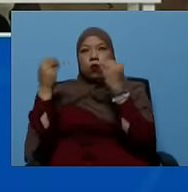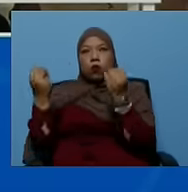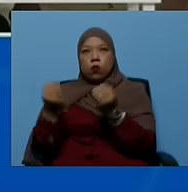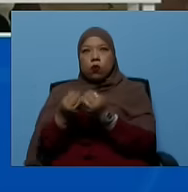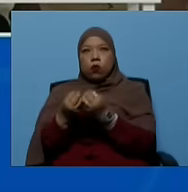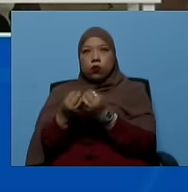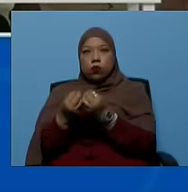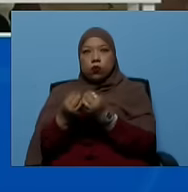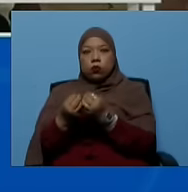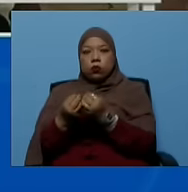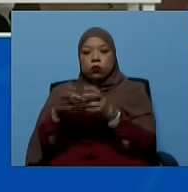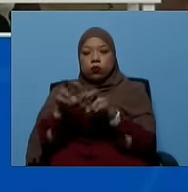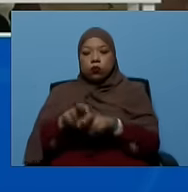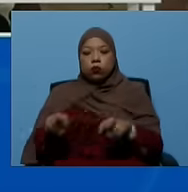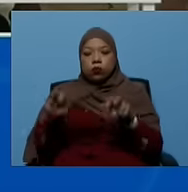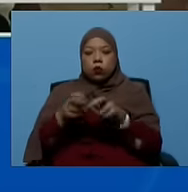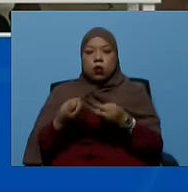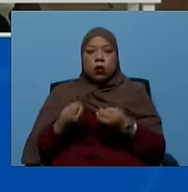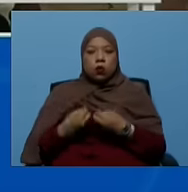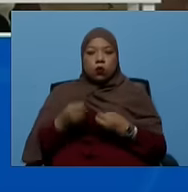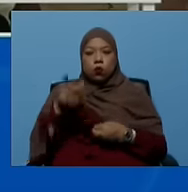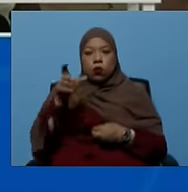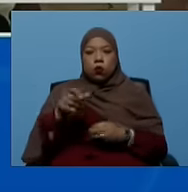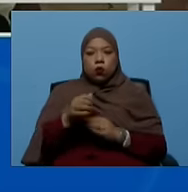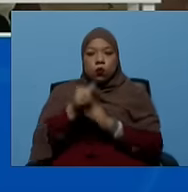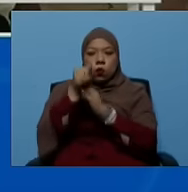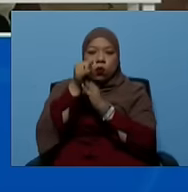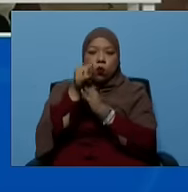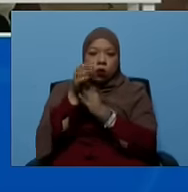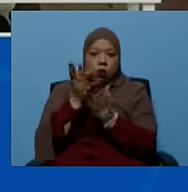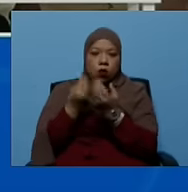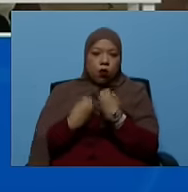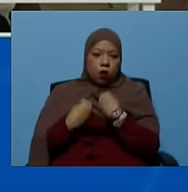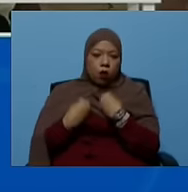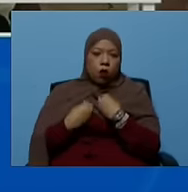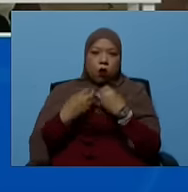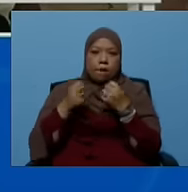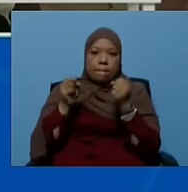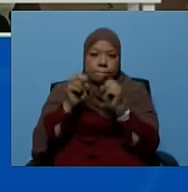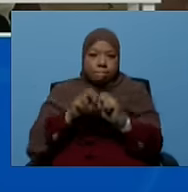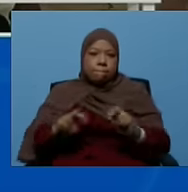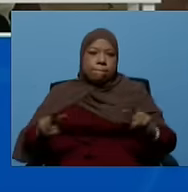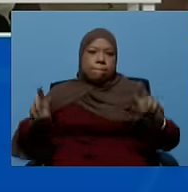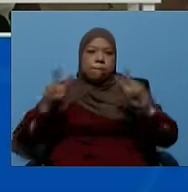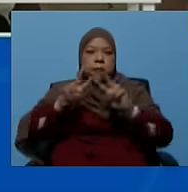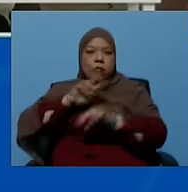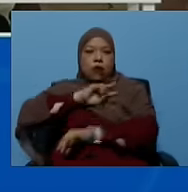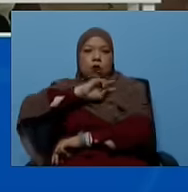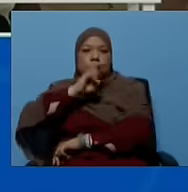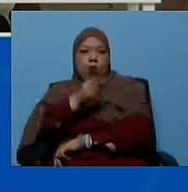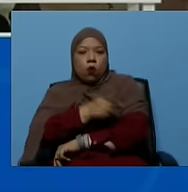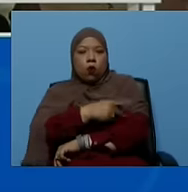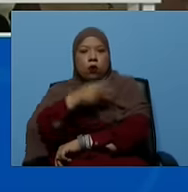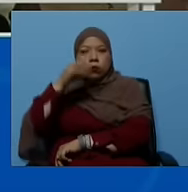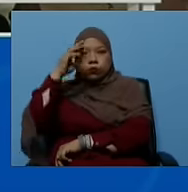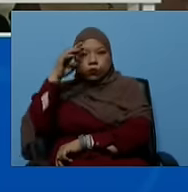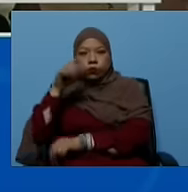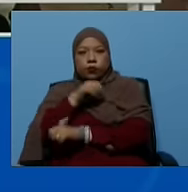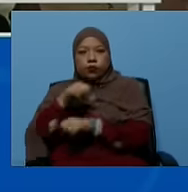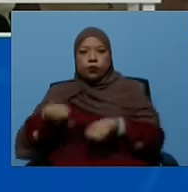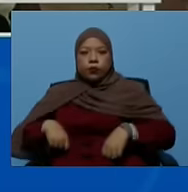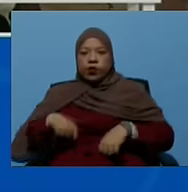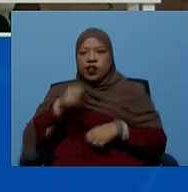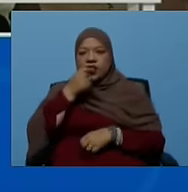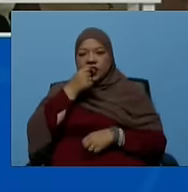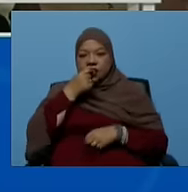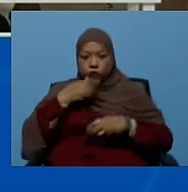ve Investigar la vida de gente H hemos tenido valiente nuestra Fuerza Armada ha parido